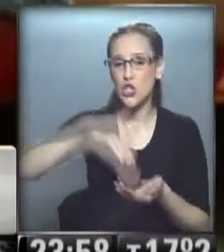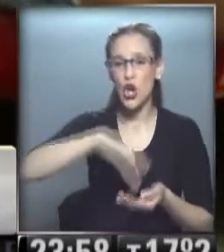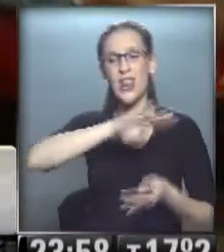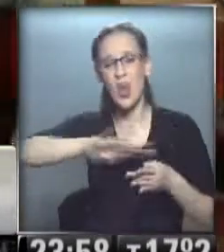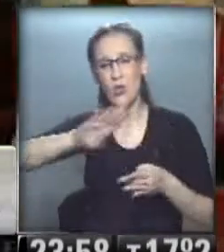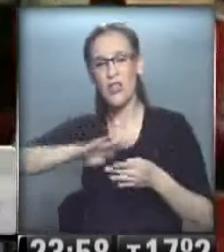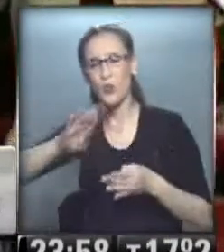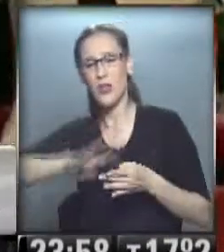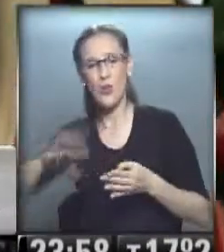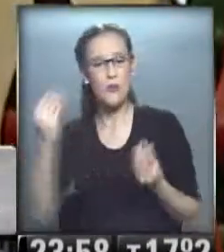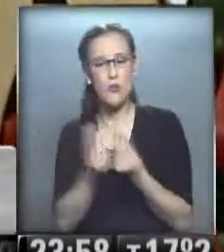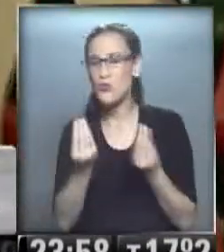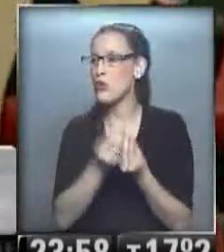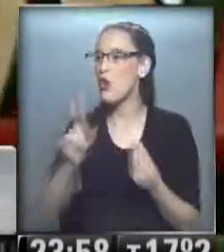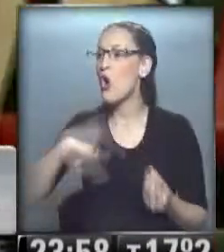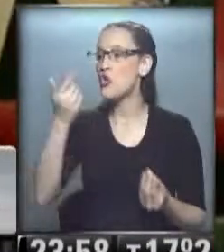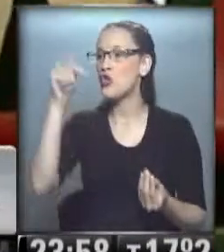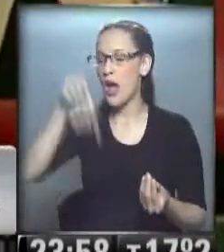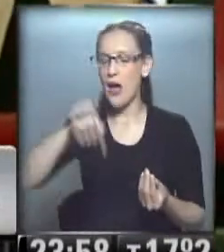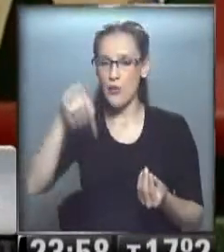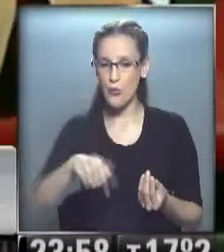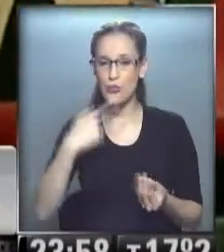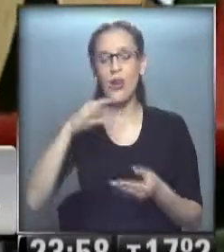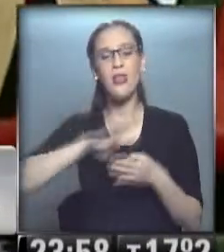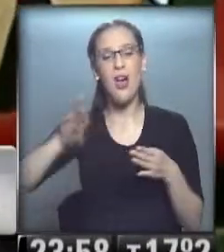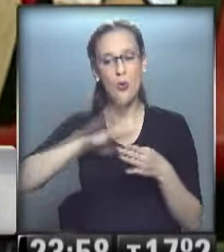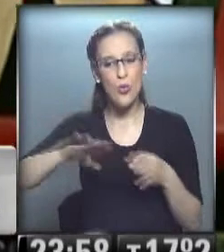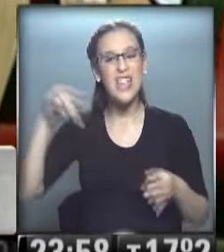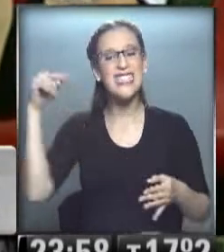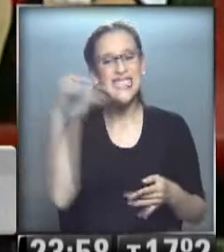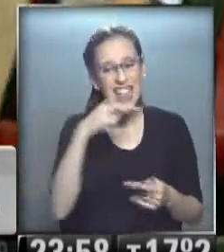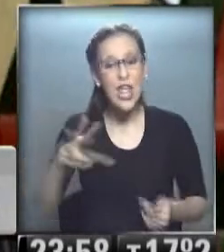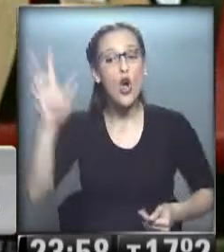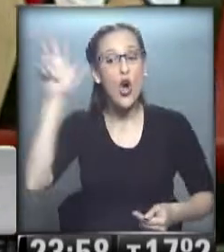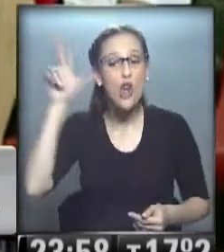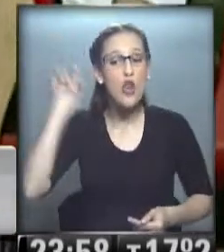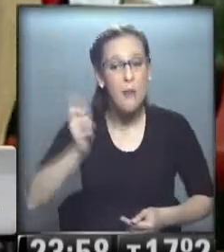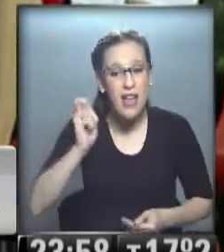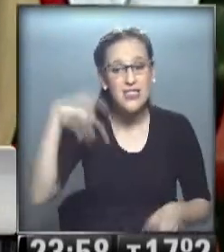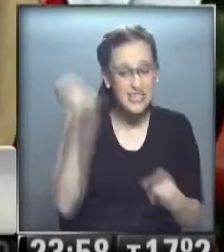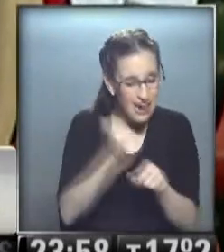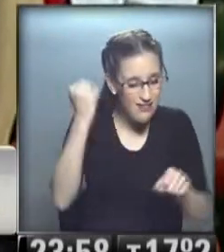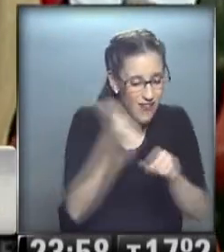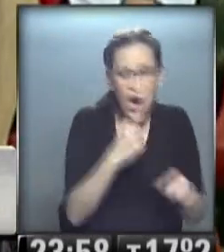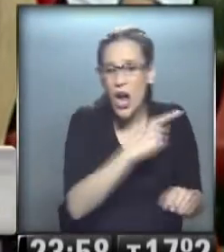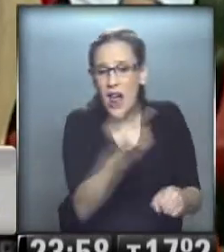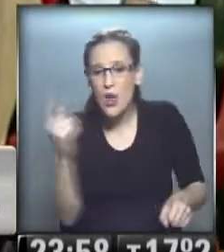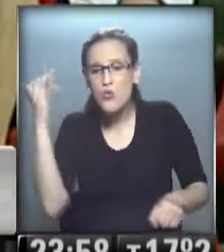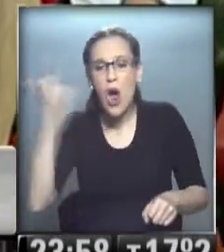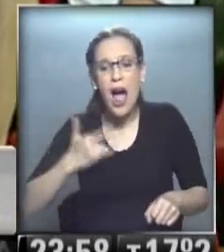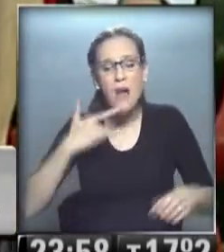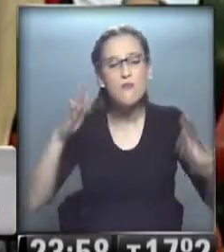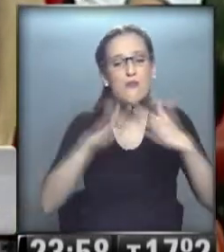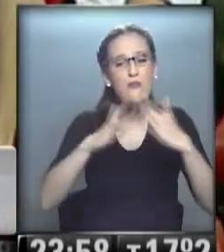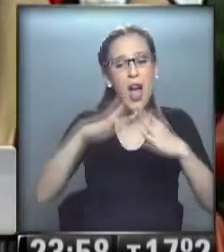a otros que están en este momento en el plantel actual, que les deben por lo menos 7 y 8 meses. A cada uno hubo pintadas en la puerta de la casa de